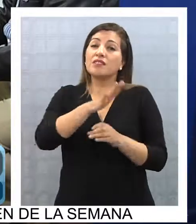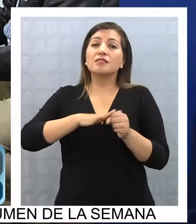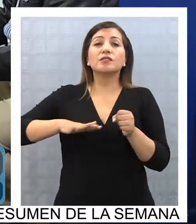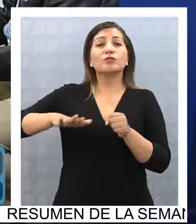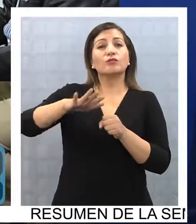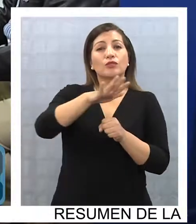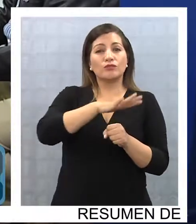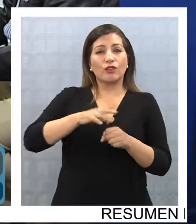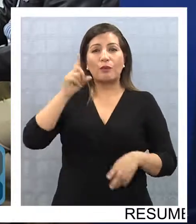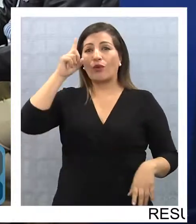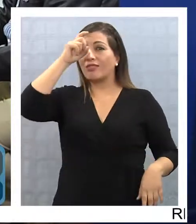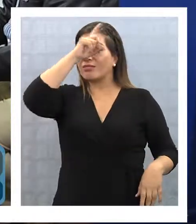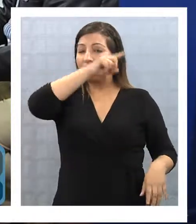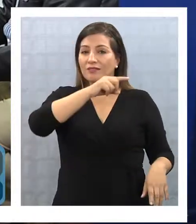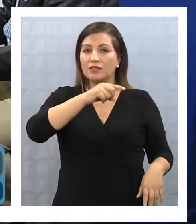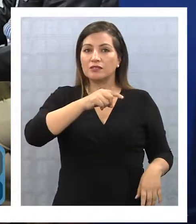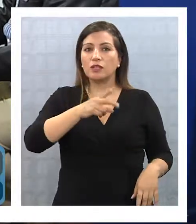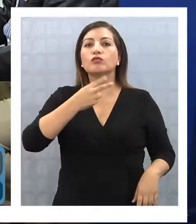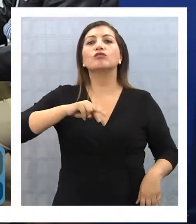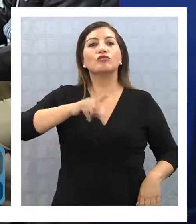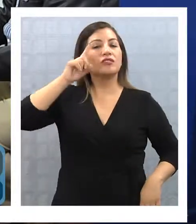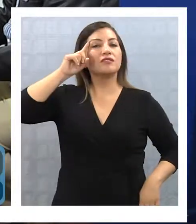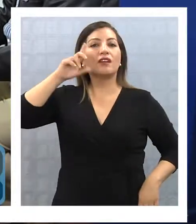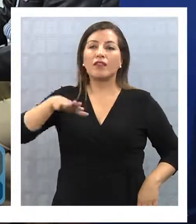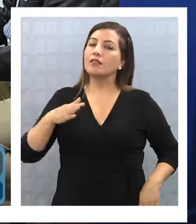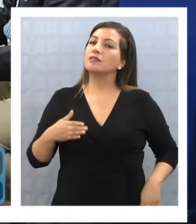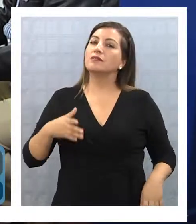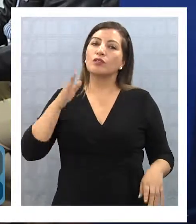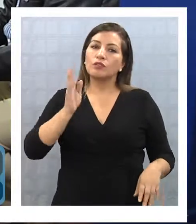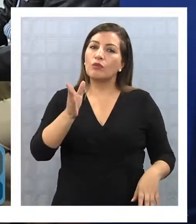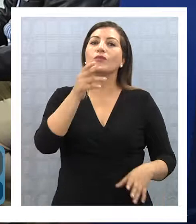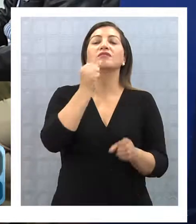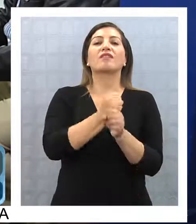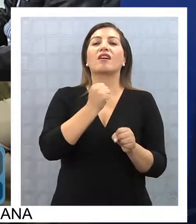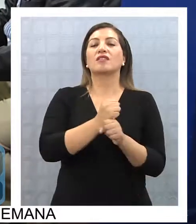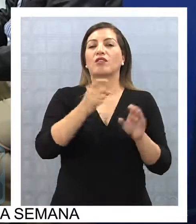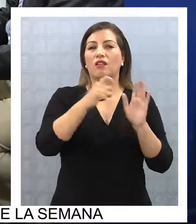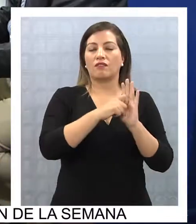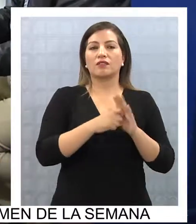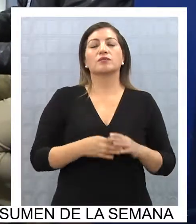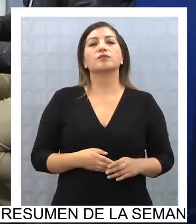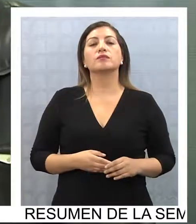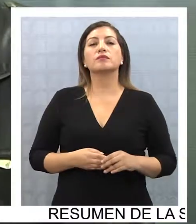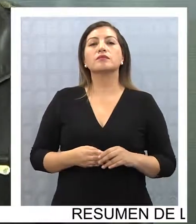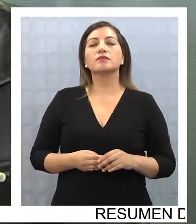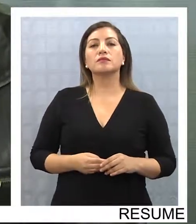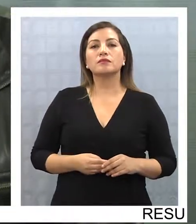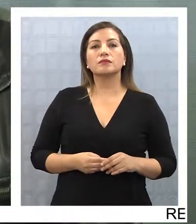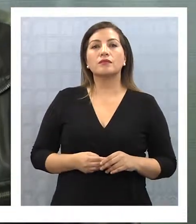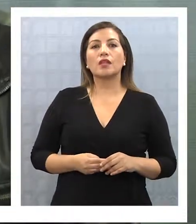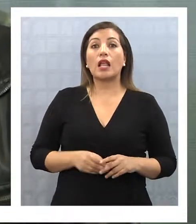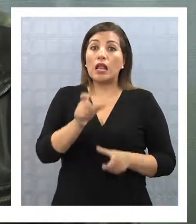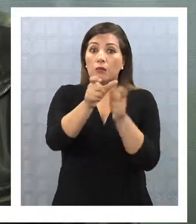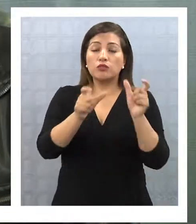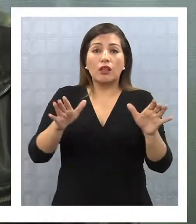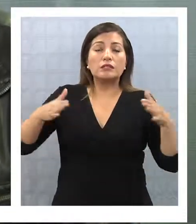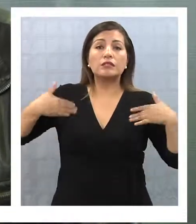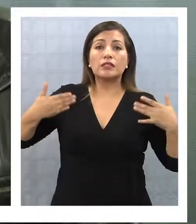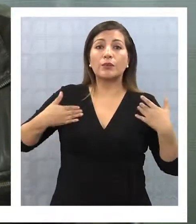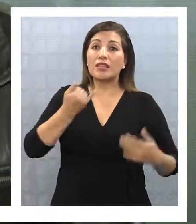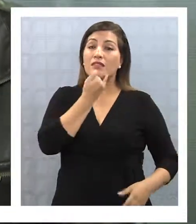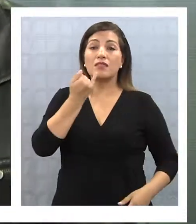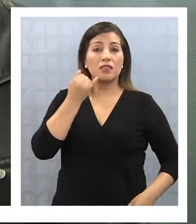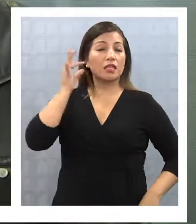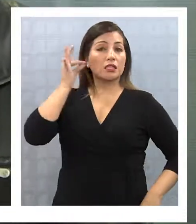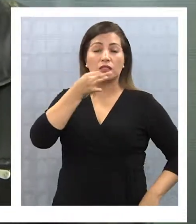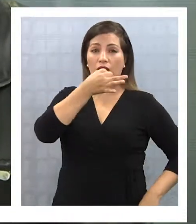sanitarias complejas, pero sabemos que se está trabajando sobre esa fecha y esperemos también que se pueda cumplir. Ha habido entusiasmo, digamos, tanto que la intendente